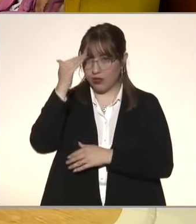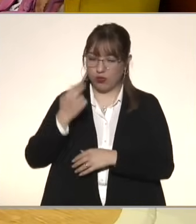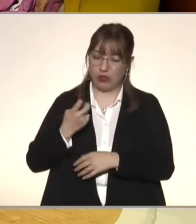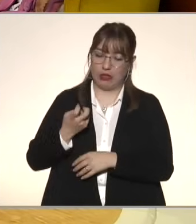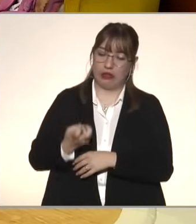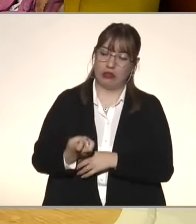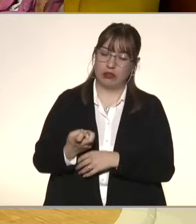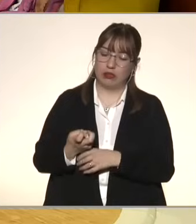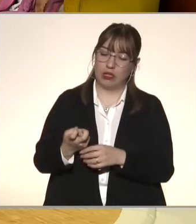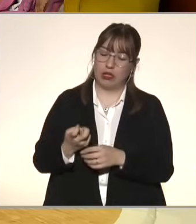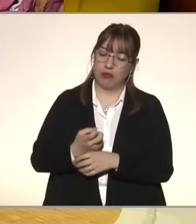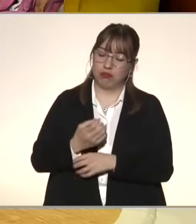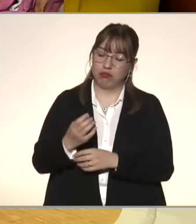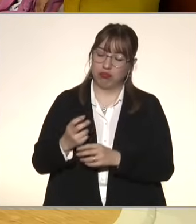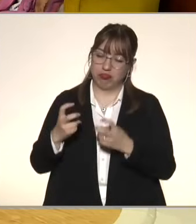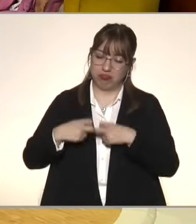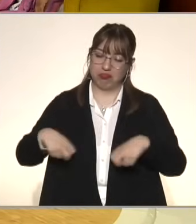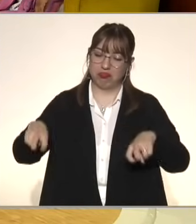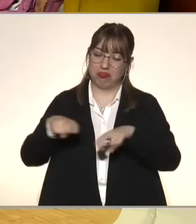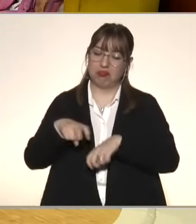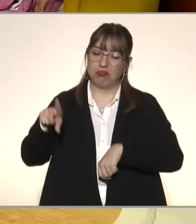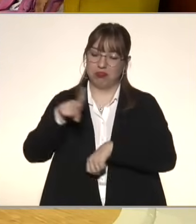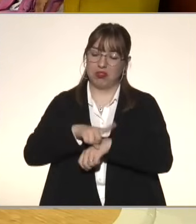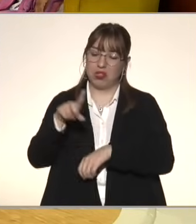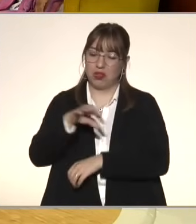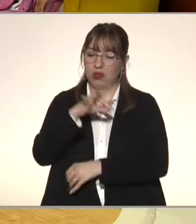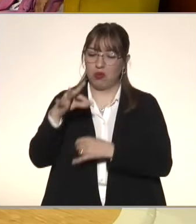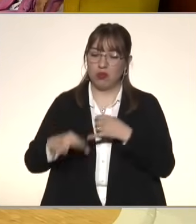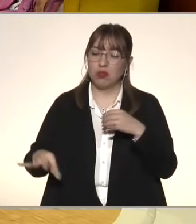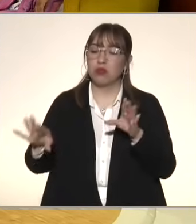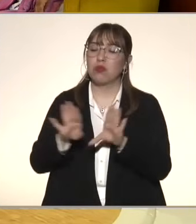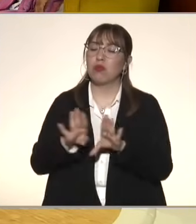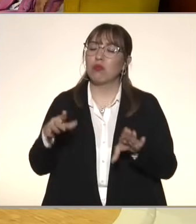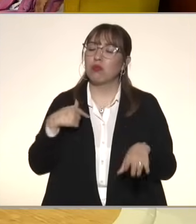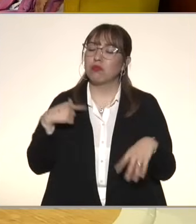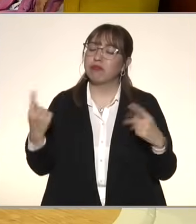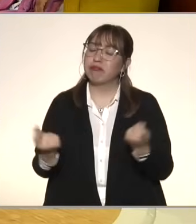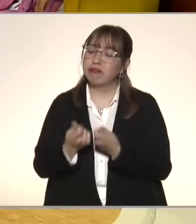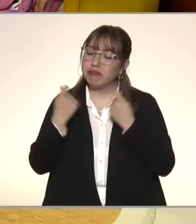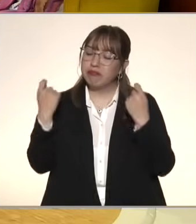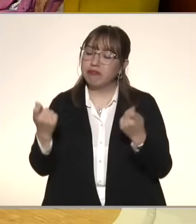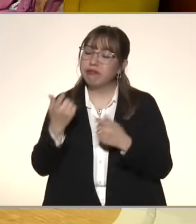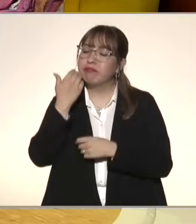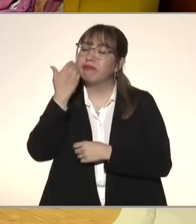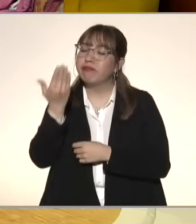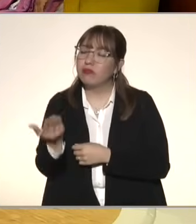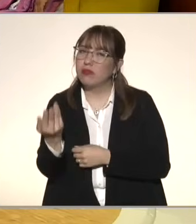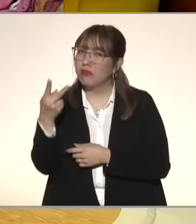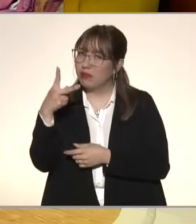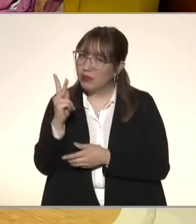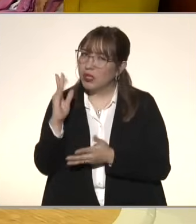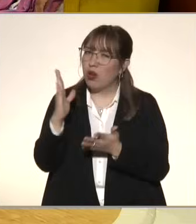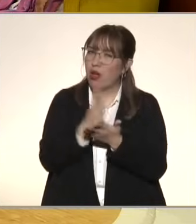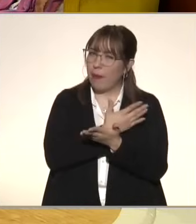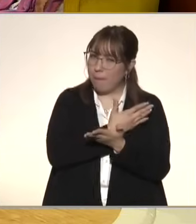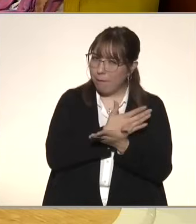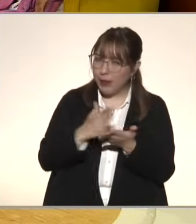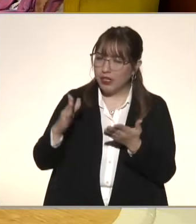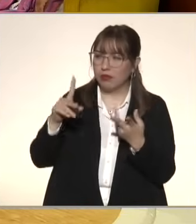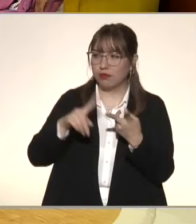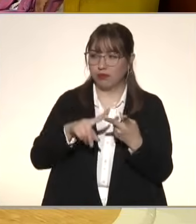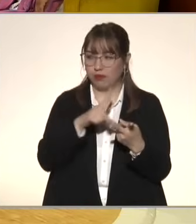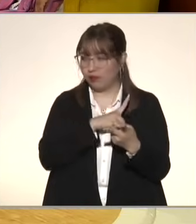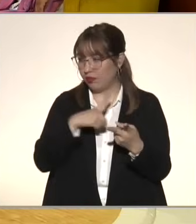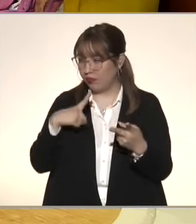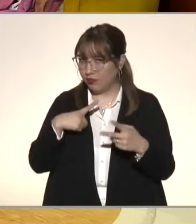este fin de año, etcétera. Pero también hay otra parte donde sí creo que hay que poner atención a los familiares